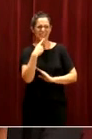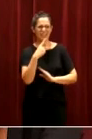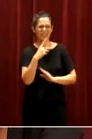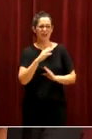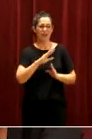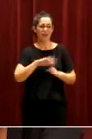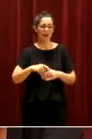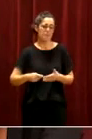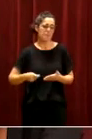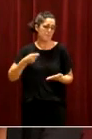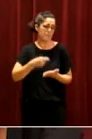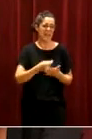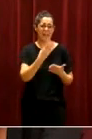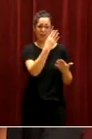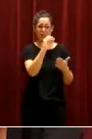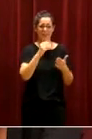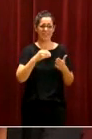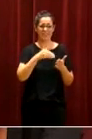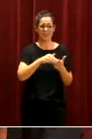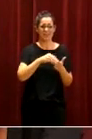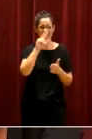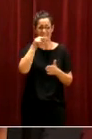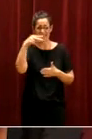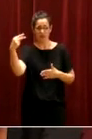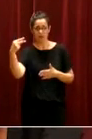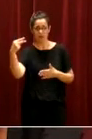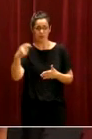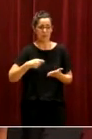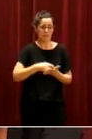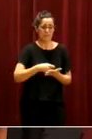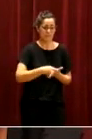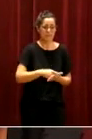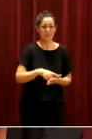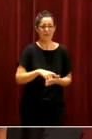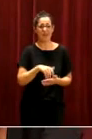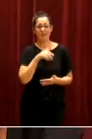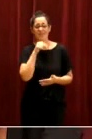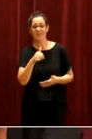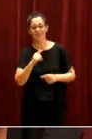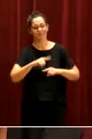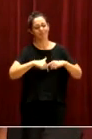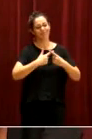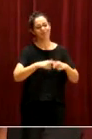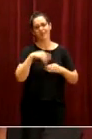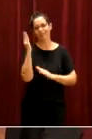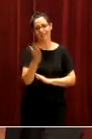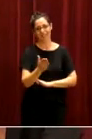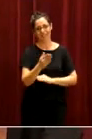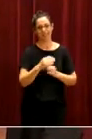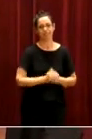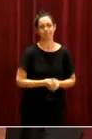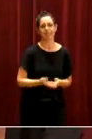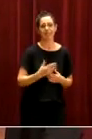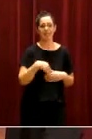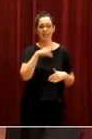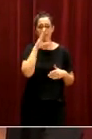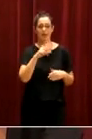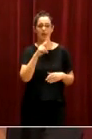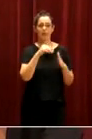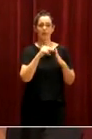menos unos 40.000 euros, una solución pagada por las propias familias perjudicadas. En febrero de 2022, la entonces diputada del Partido